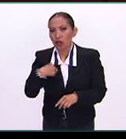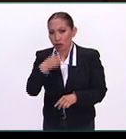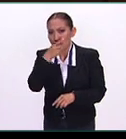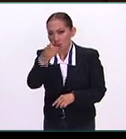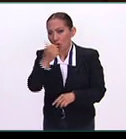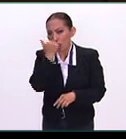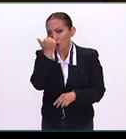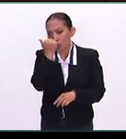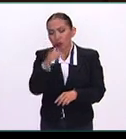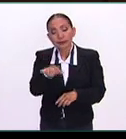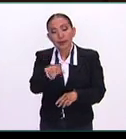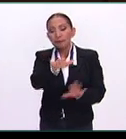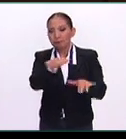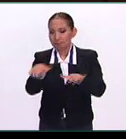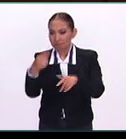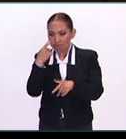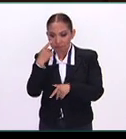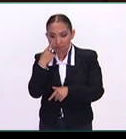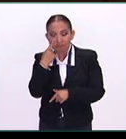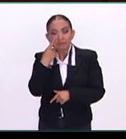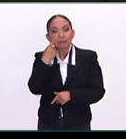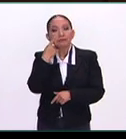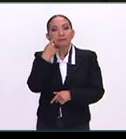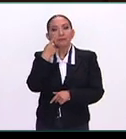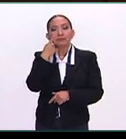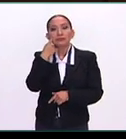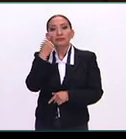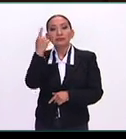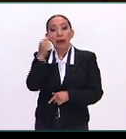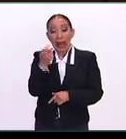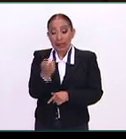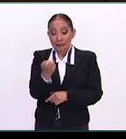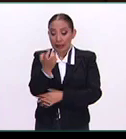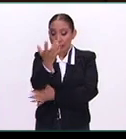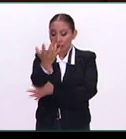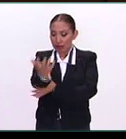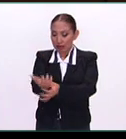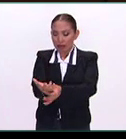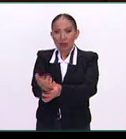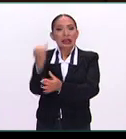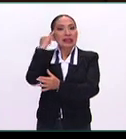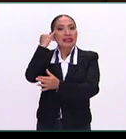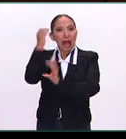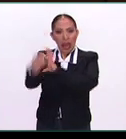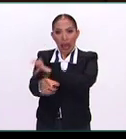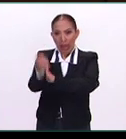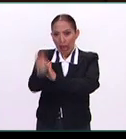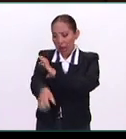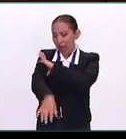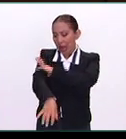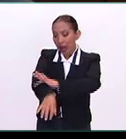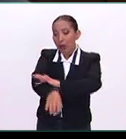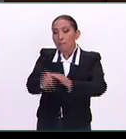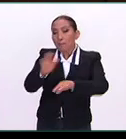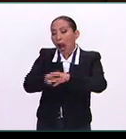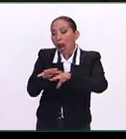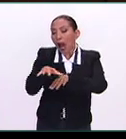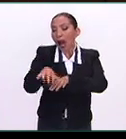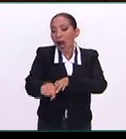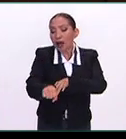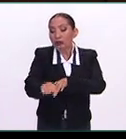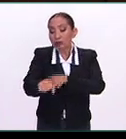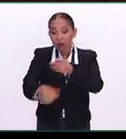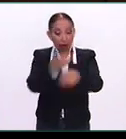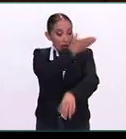les digo a mis alumnos, miren, para que este brazo, que es el brazo indígena, crezca, no me voy a